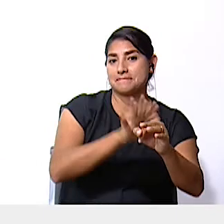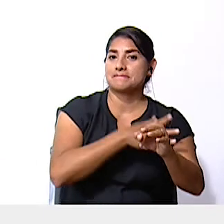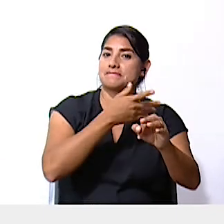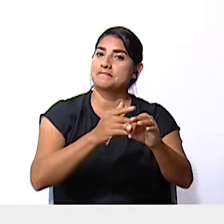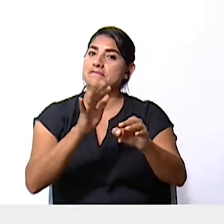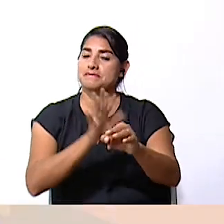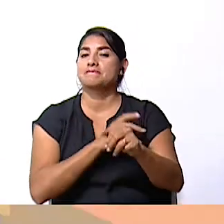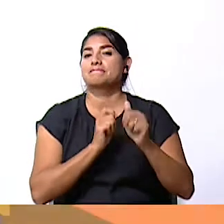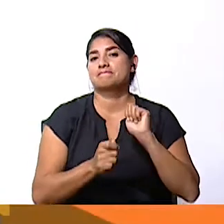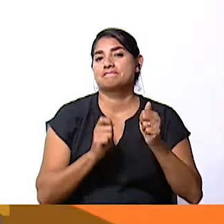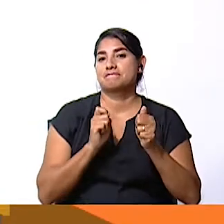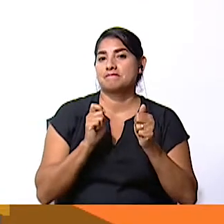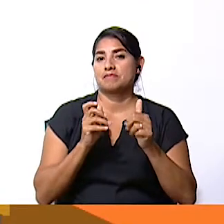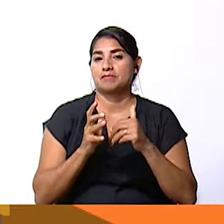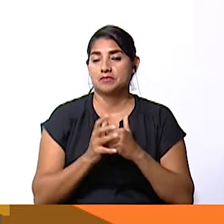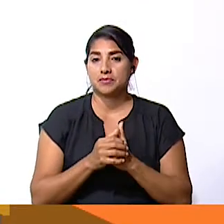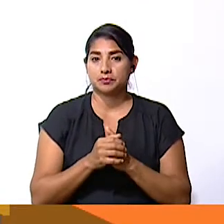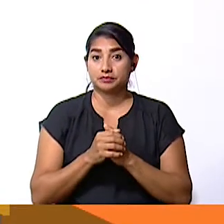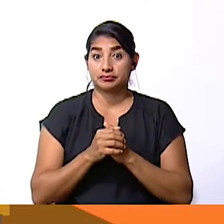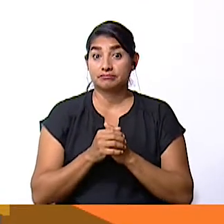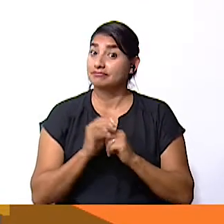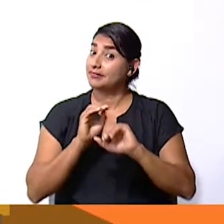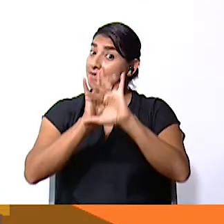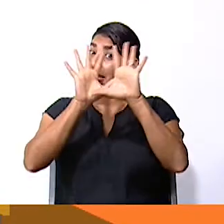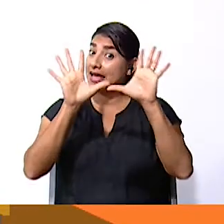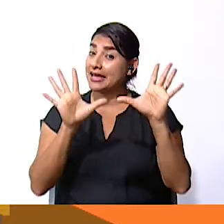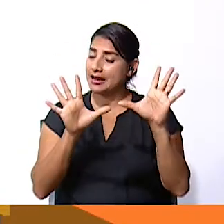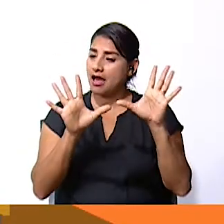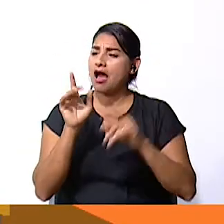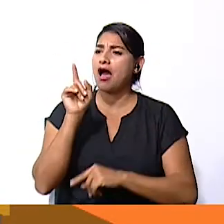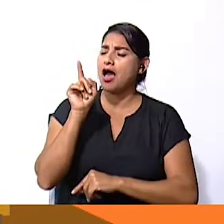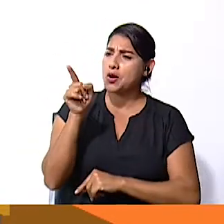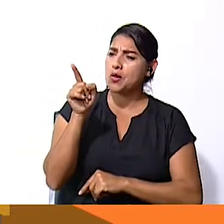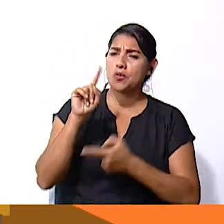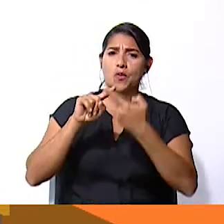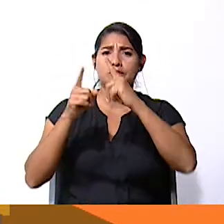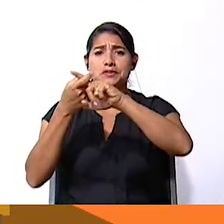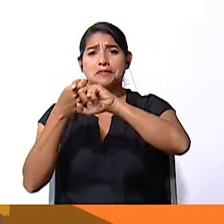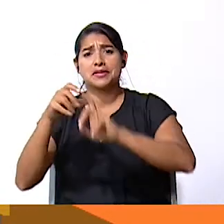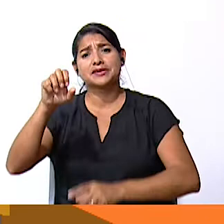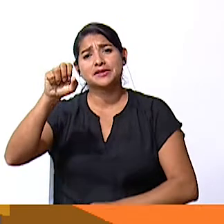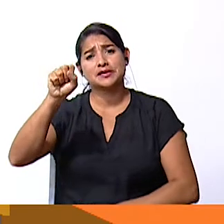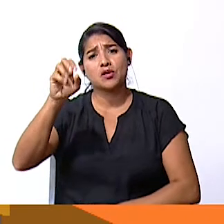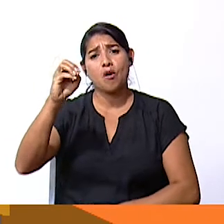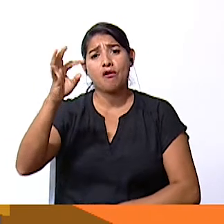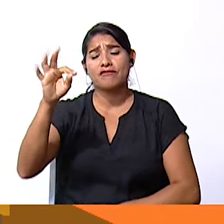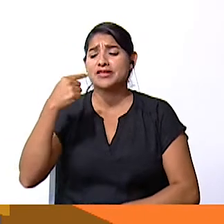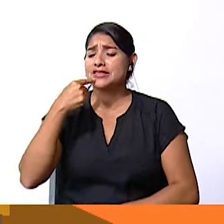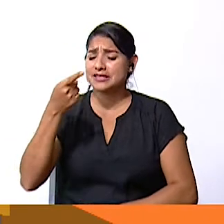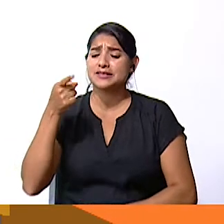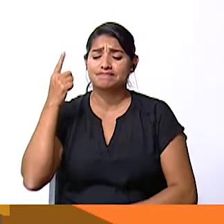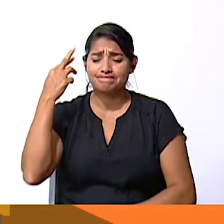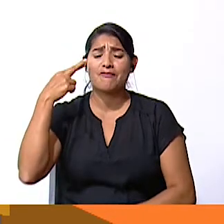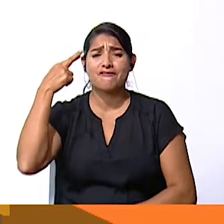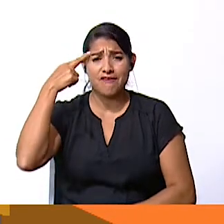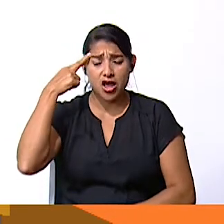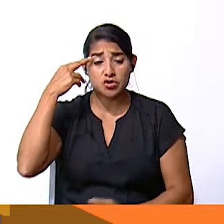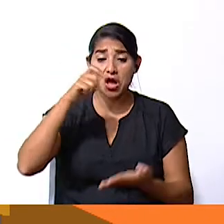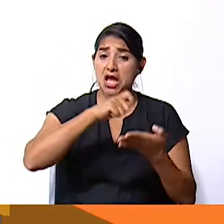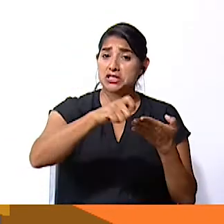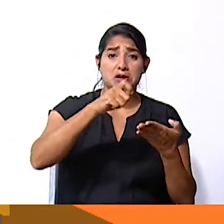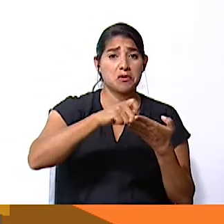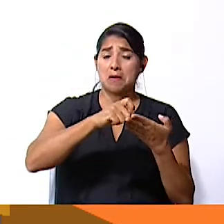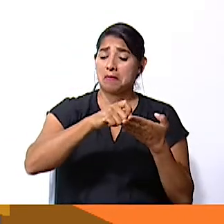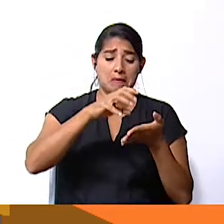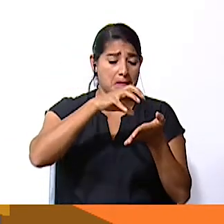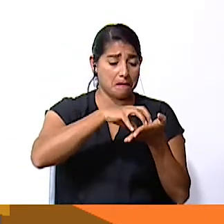Claro, y es que Sofi tiene razón. Estamos dejando de lado la escritura